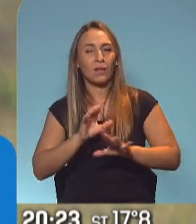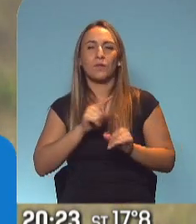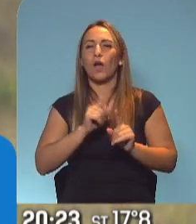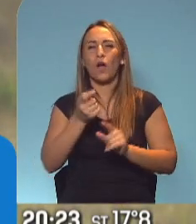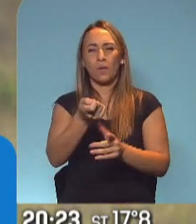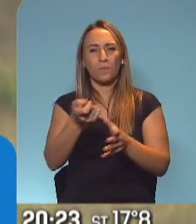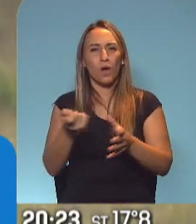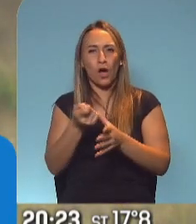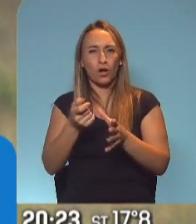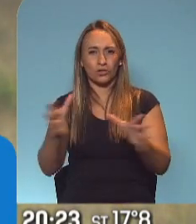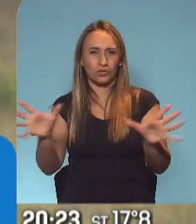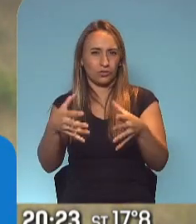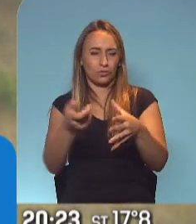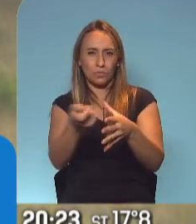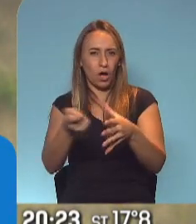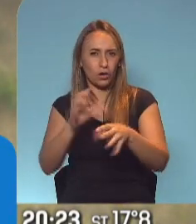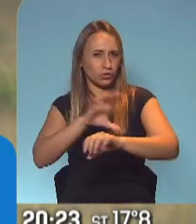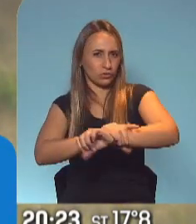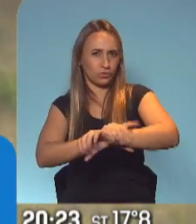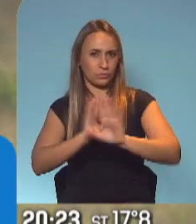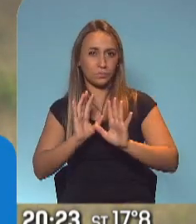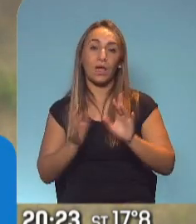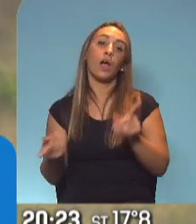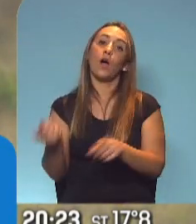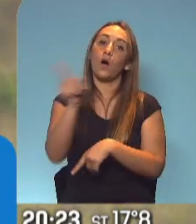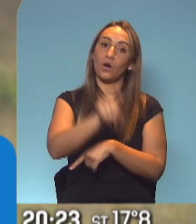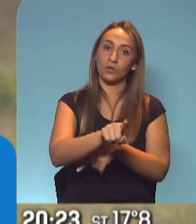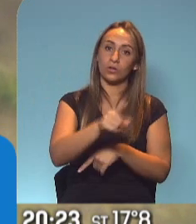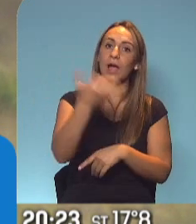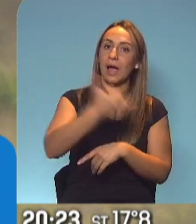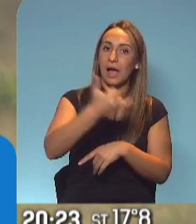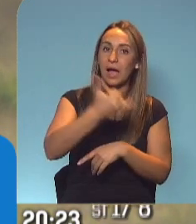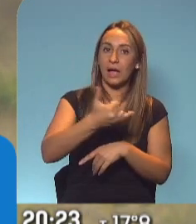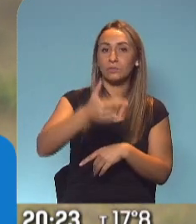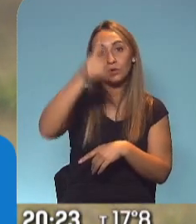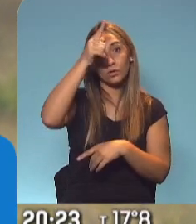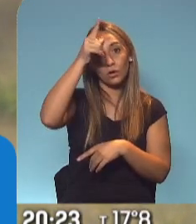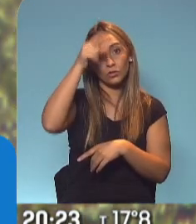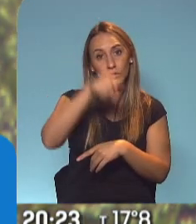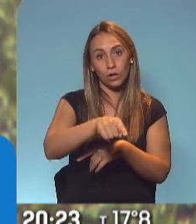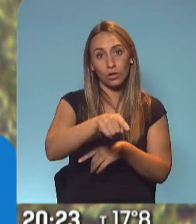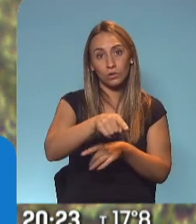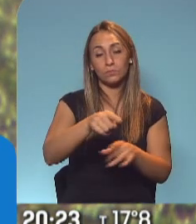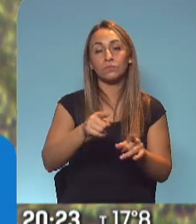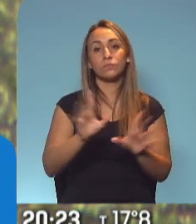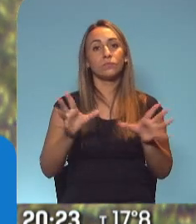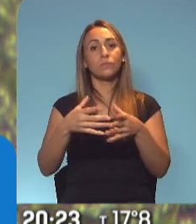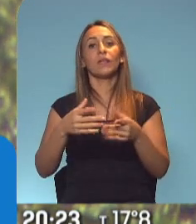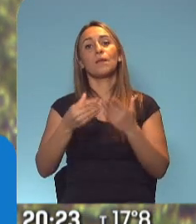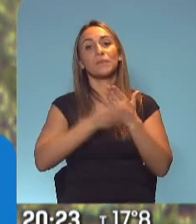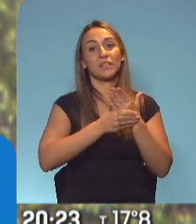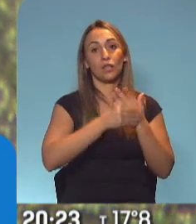del total del universo. En otros casos hay un seguimiento por parte del patronato que está a cargo del